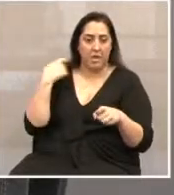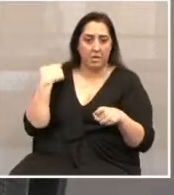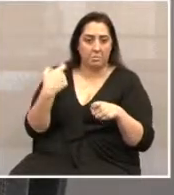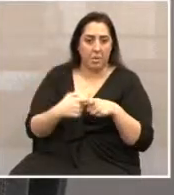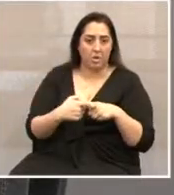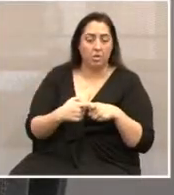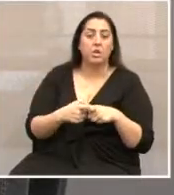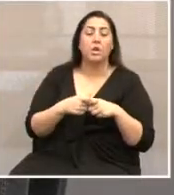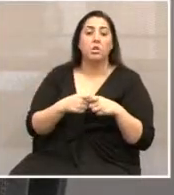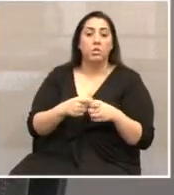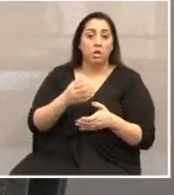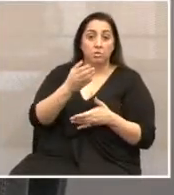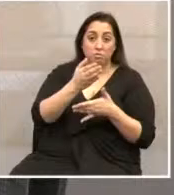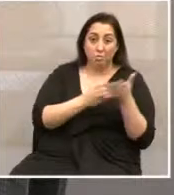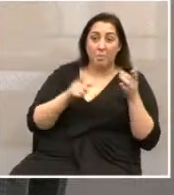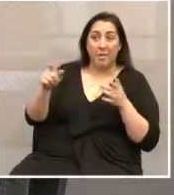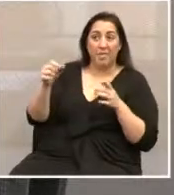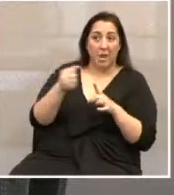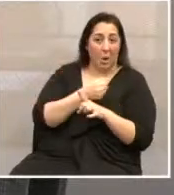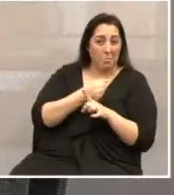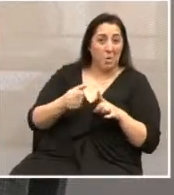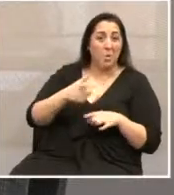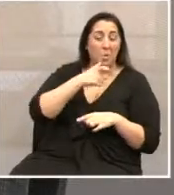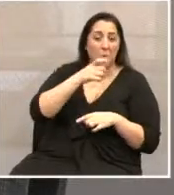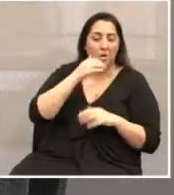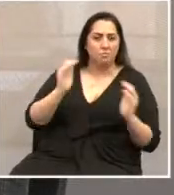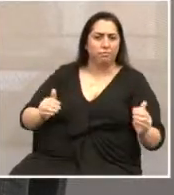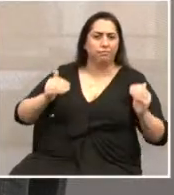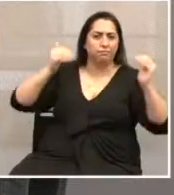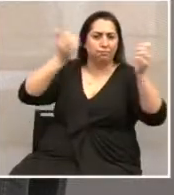mayores, quien está muy